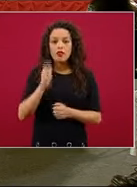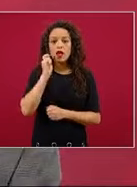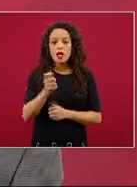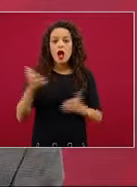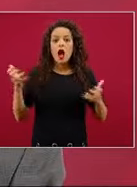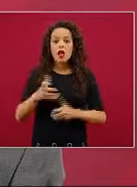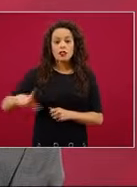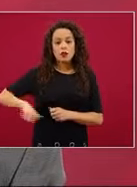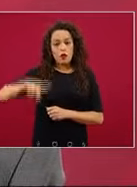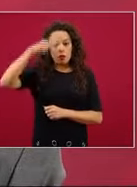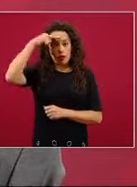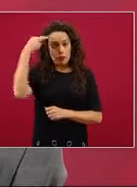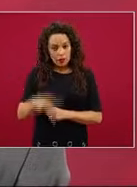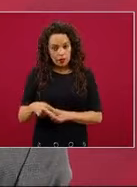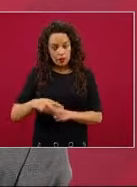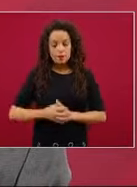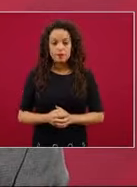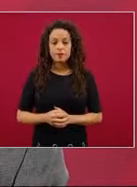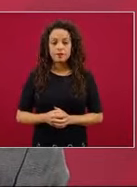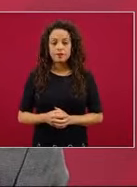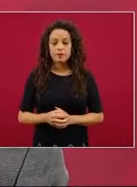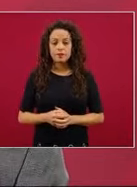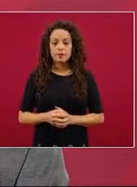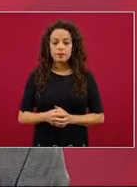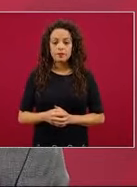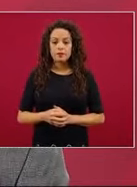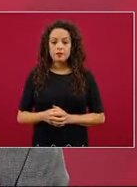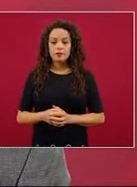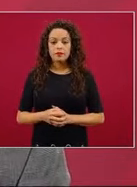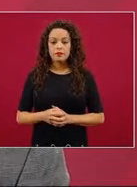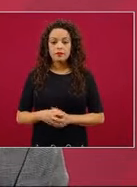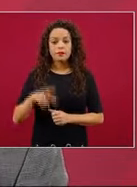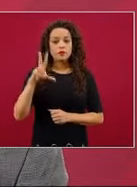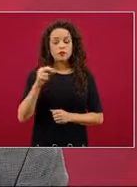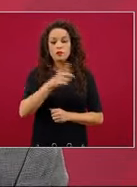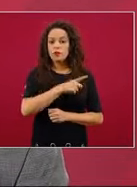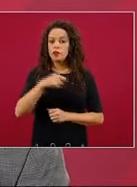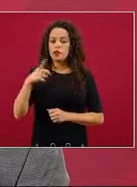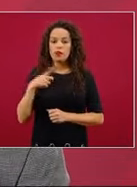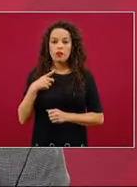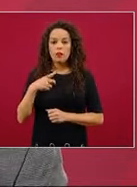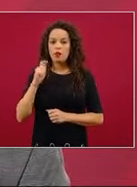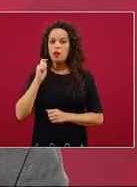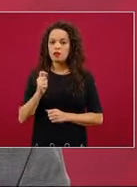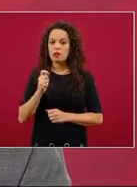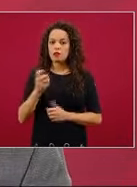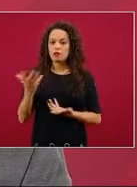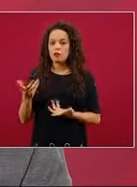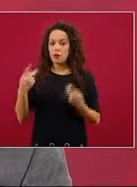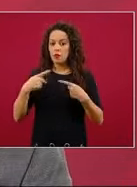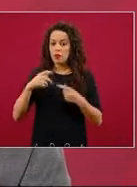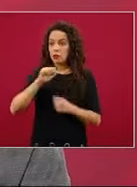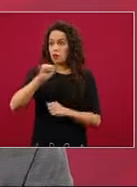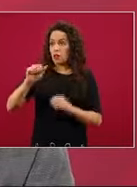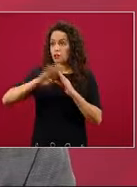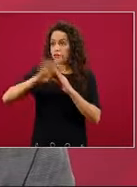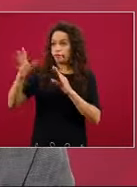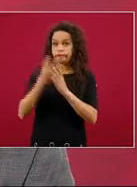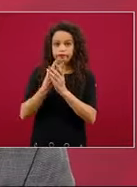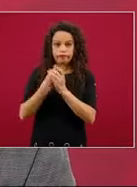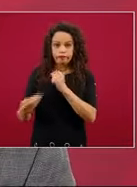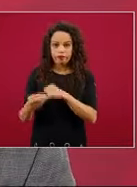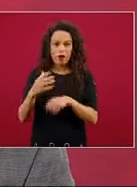Gobierno de México de no estigmatizar a las personas migrantes por motivo